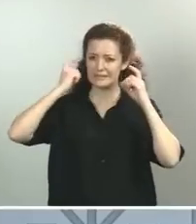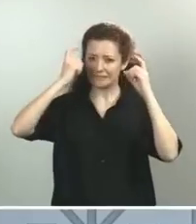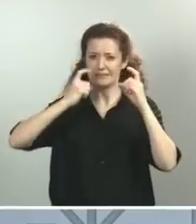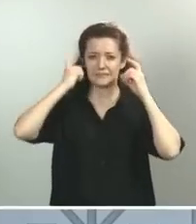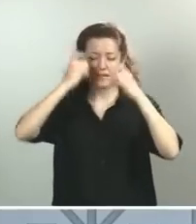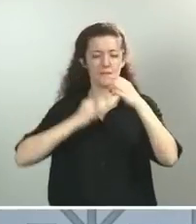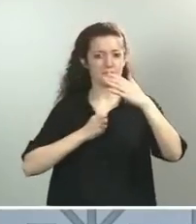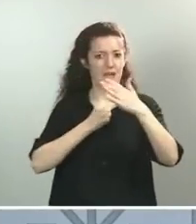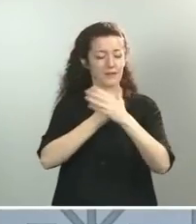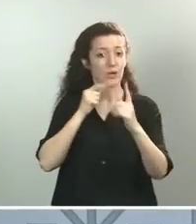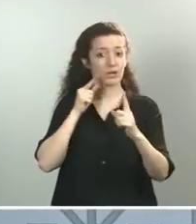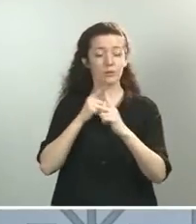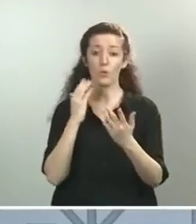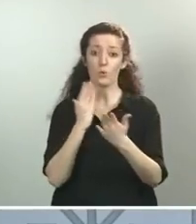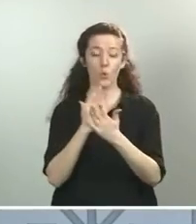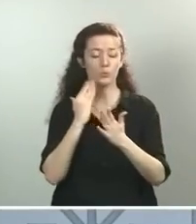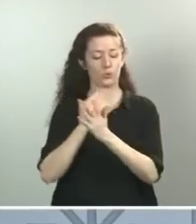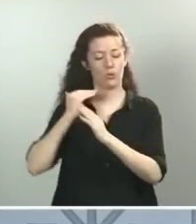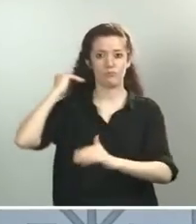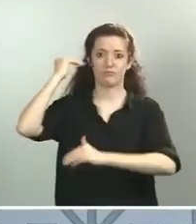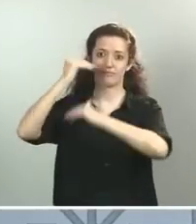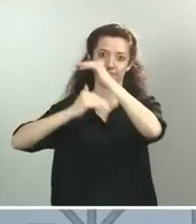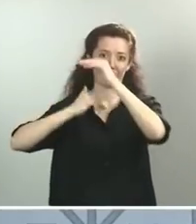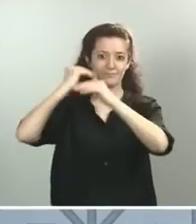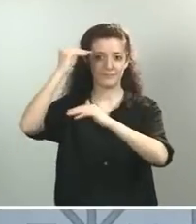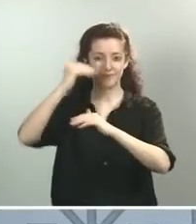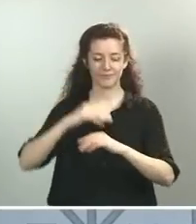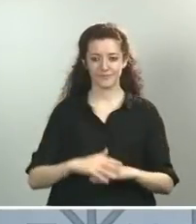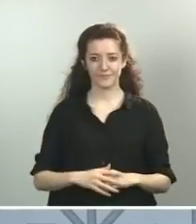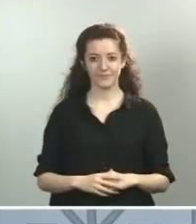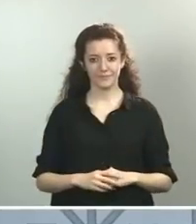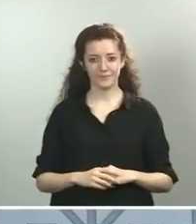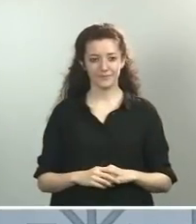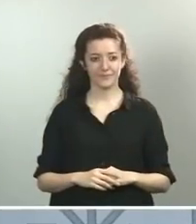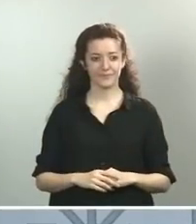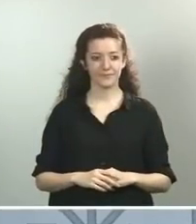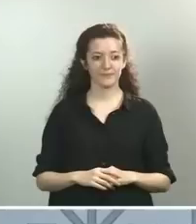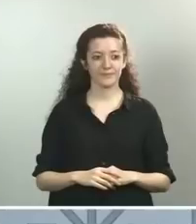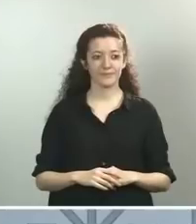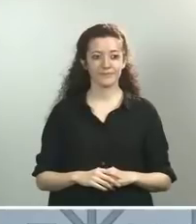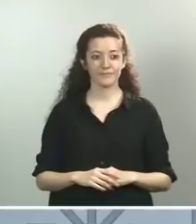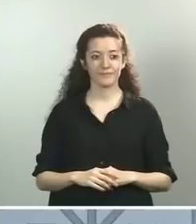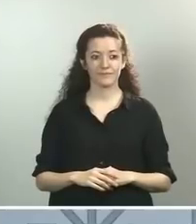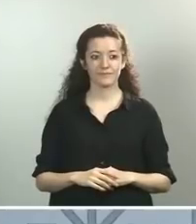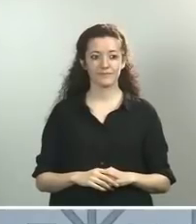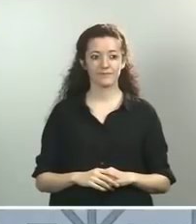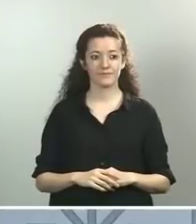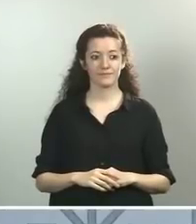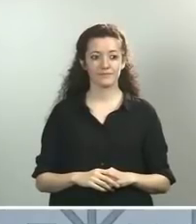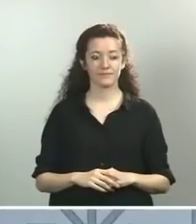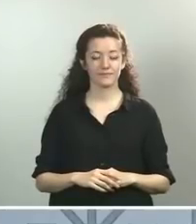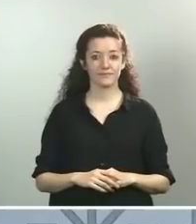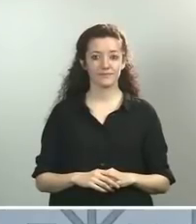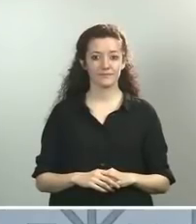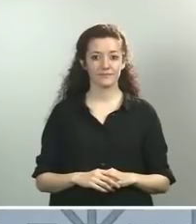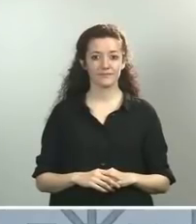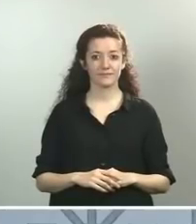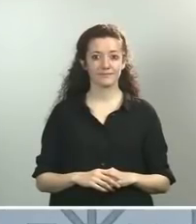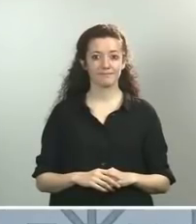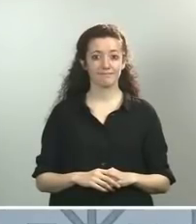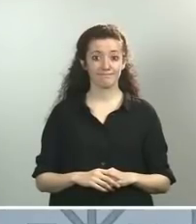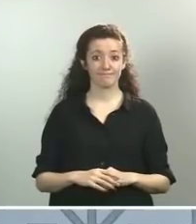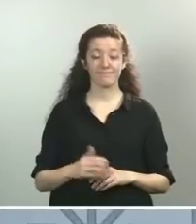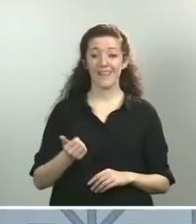E aprovechando que é a primeira vez que comparezco na Moncloa,